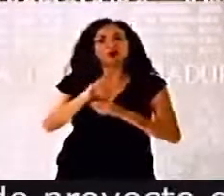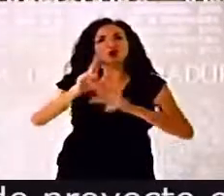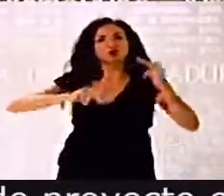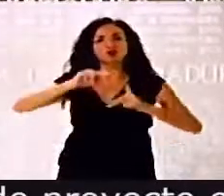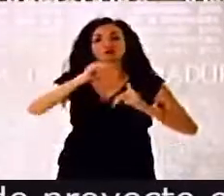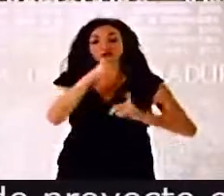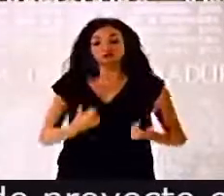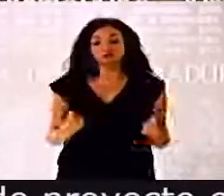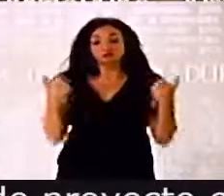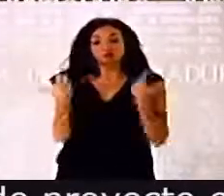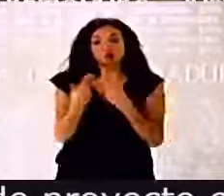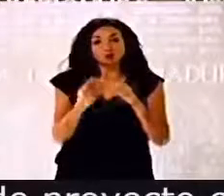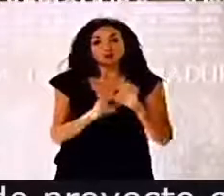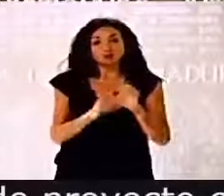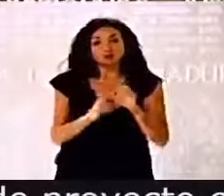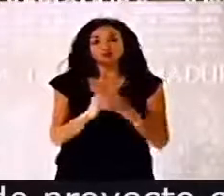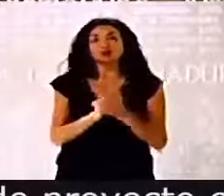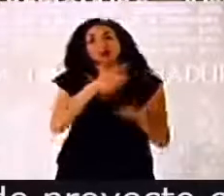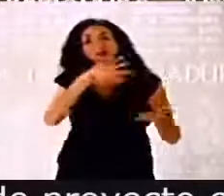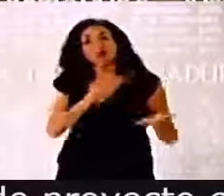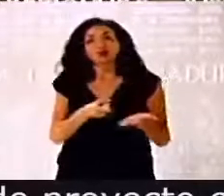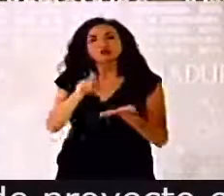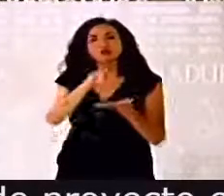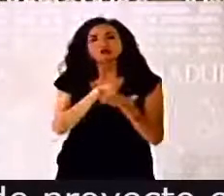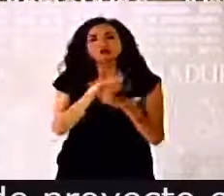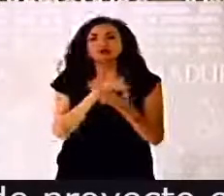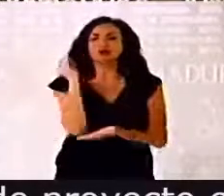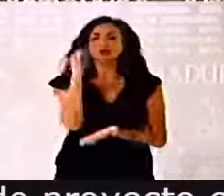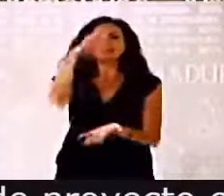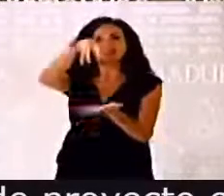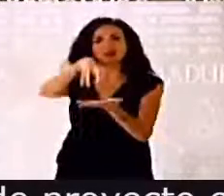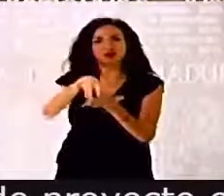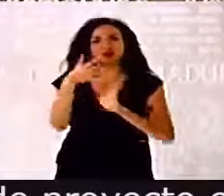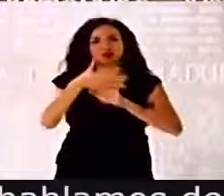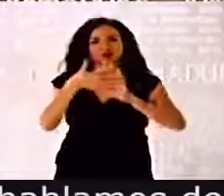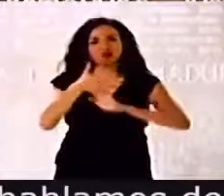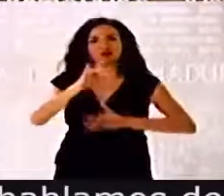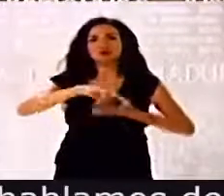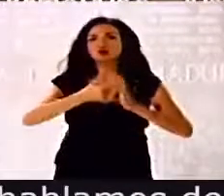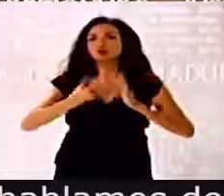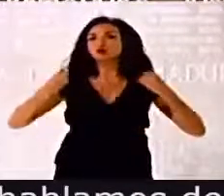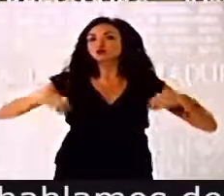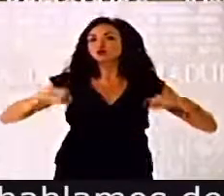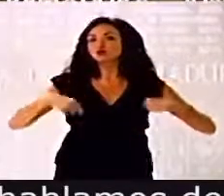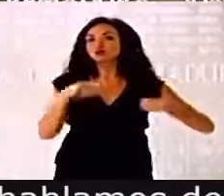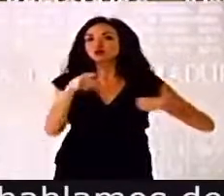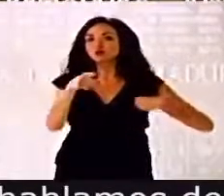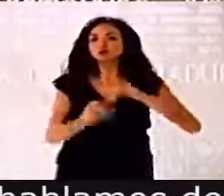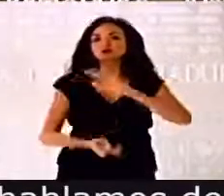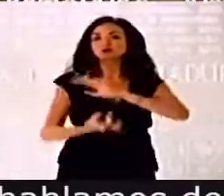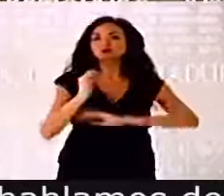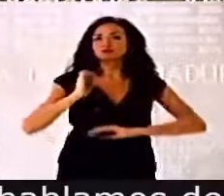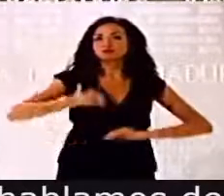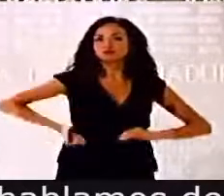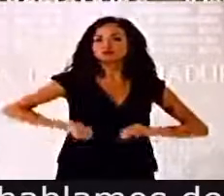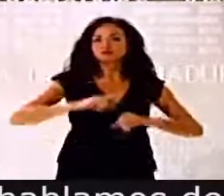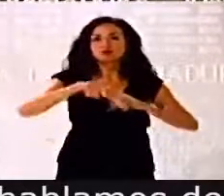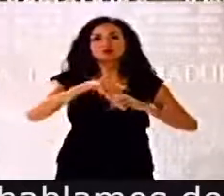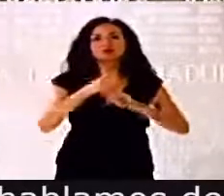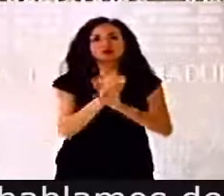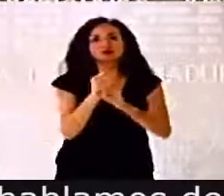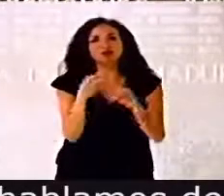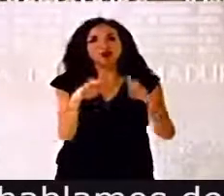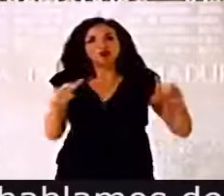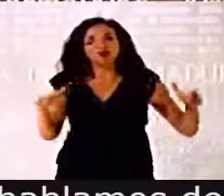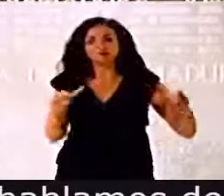Junta de Extremadura. Hoy volvemos a hablar de este matadero y de este proyecto que va a generar riqueza y puestos de trabajo en nuestra región,